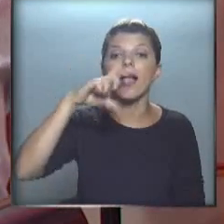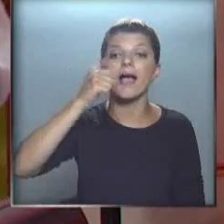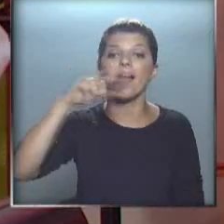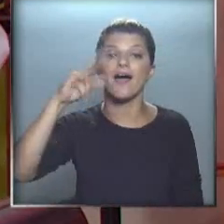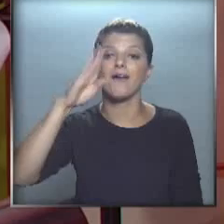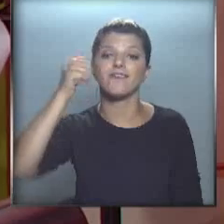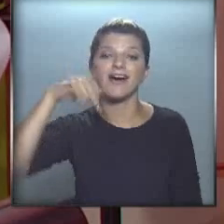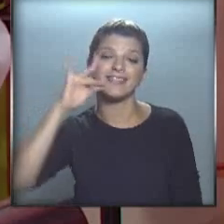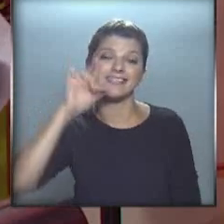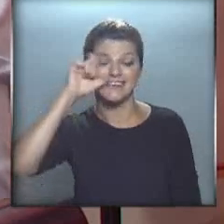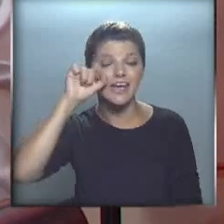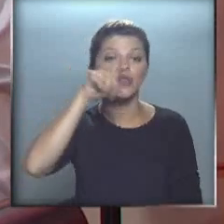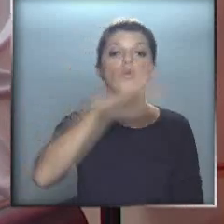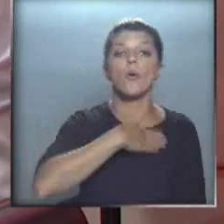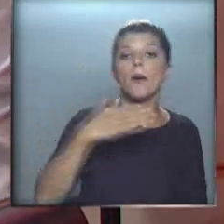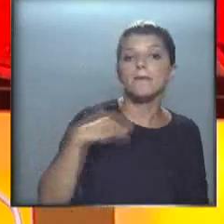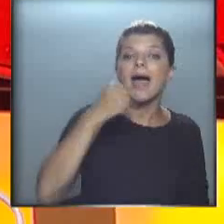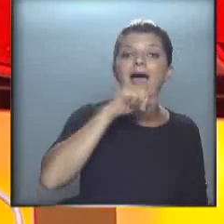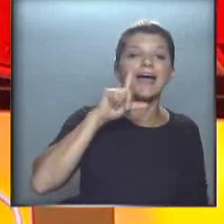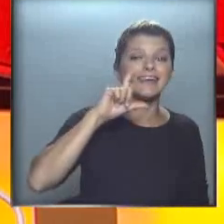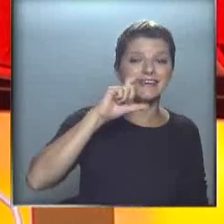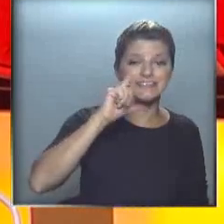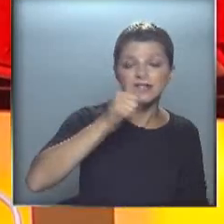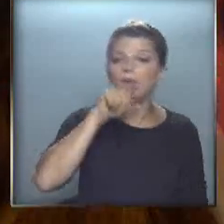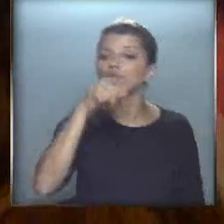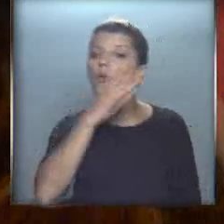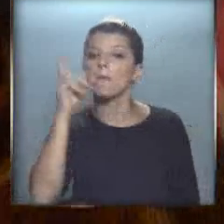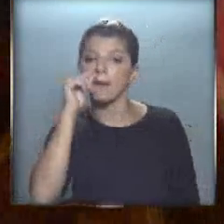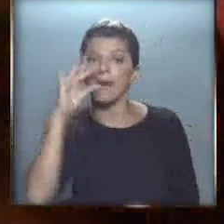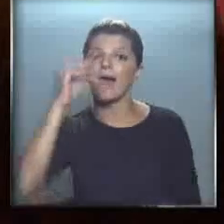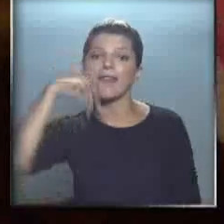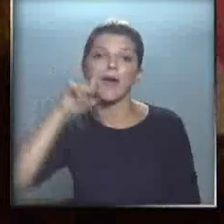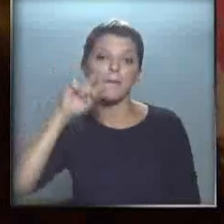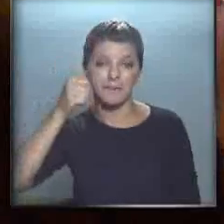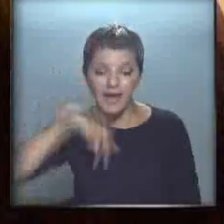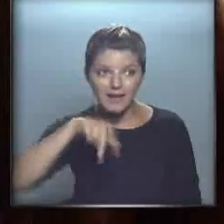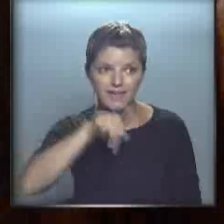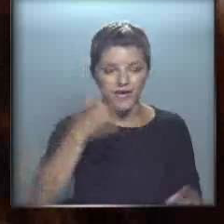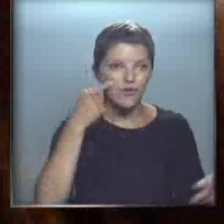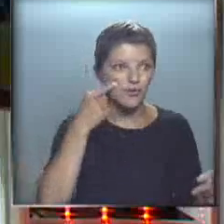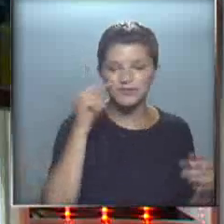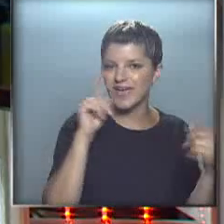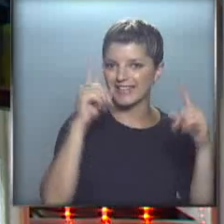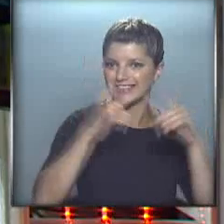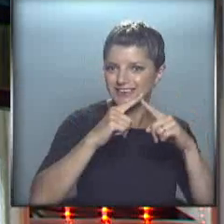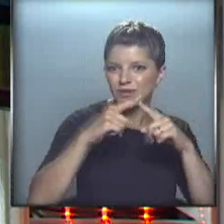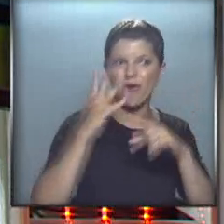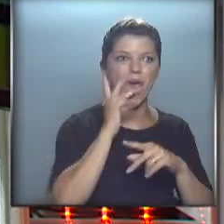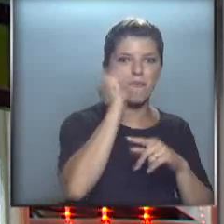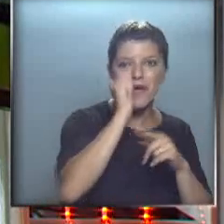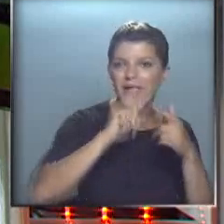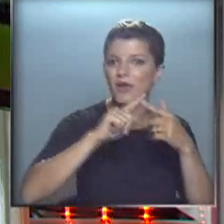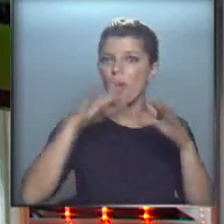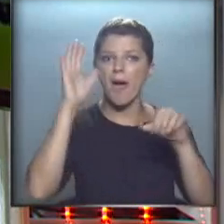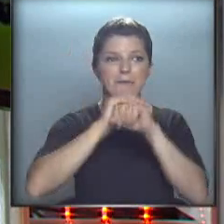llamaba Alicia, tu papá se llamó Damián, y ahí conocí a mis tíos, ahí conocí a mis abuelos, ahí conocí a los amigos